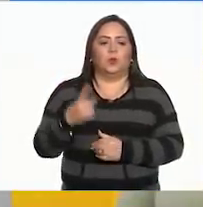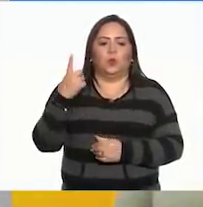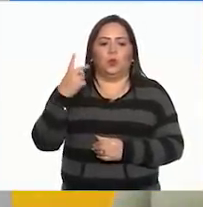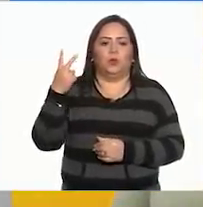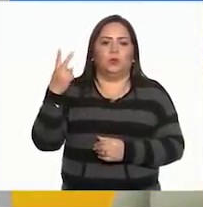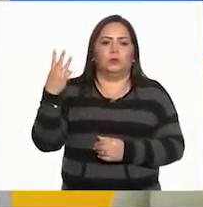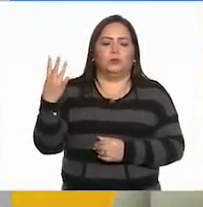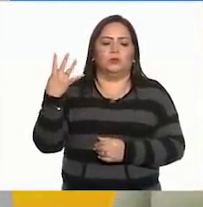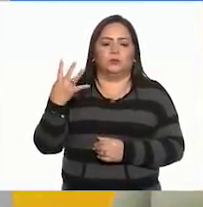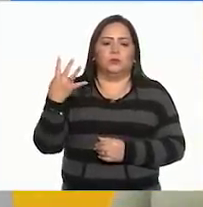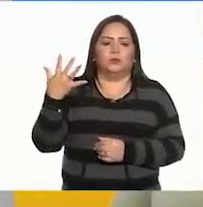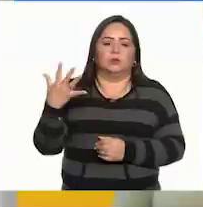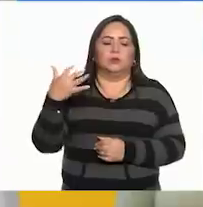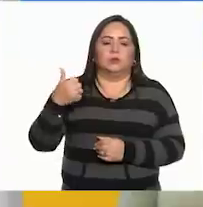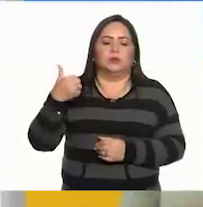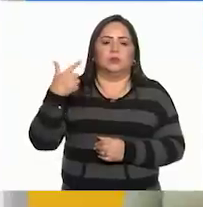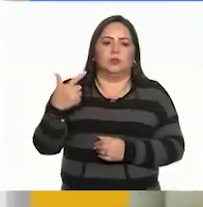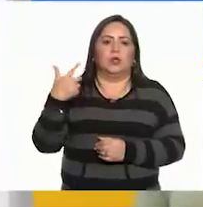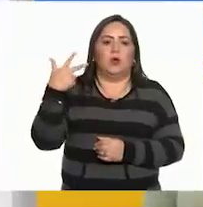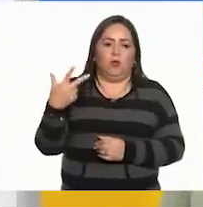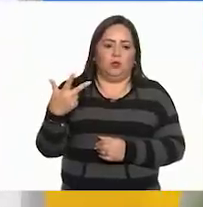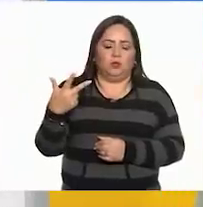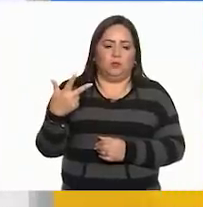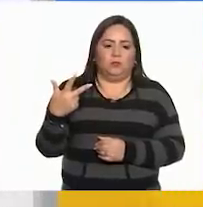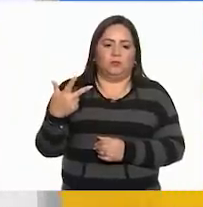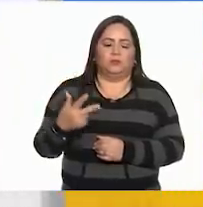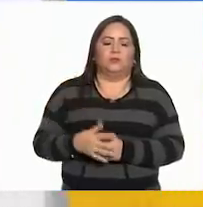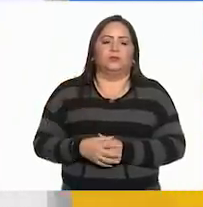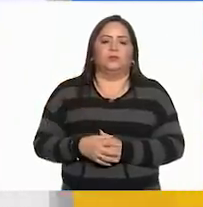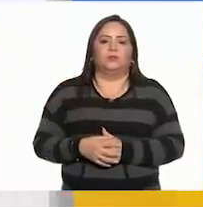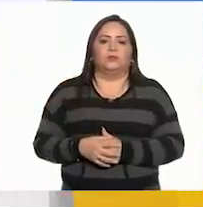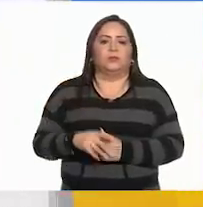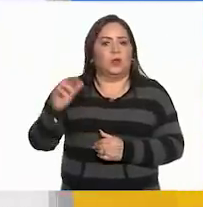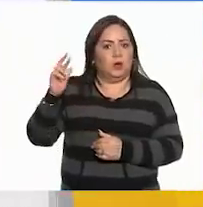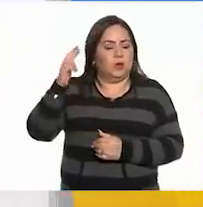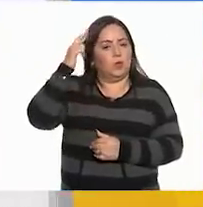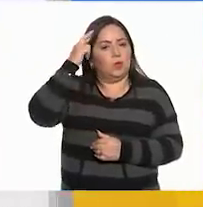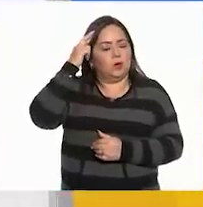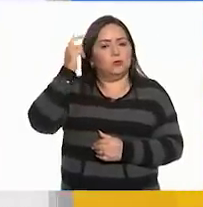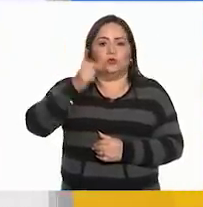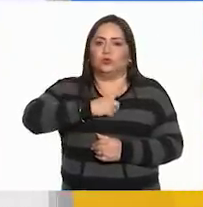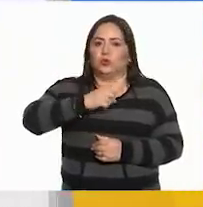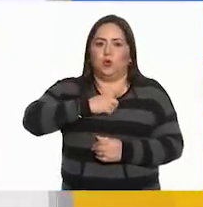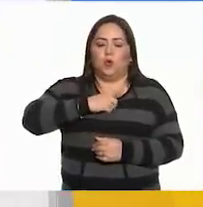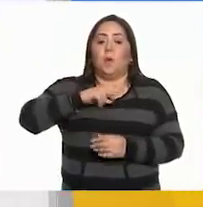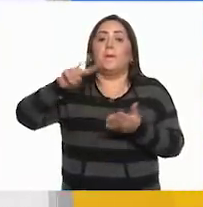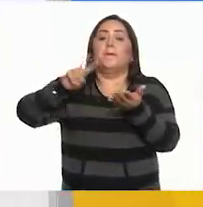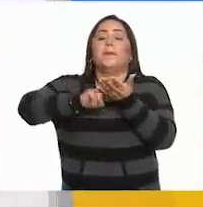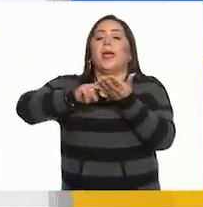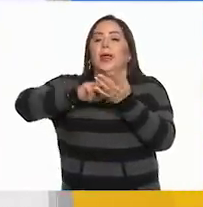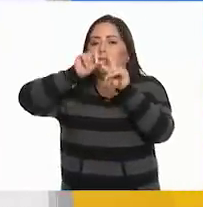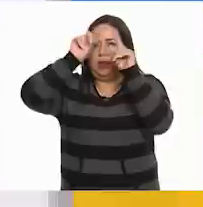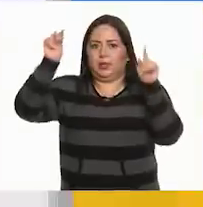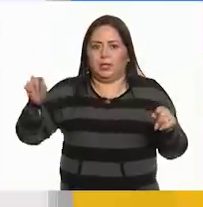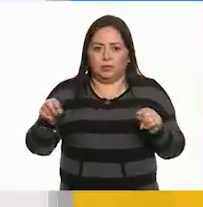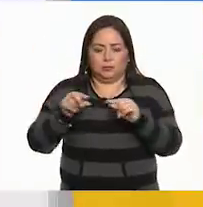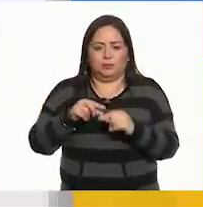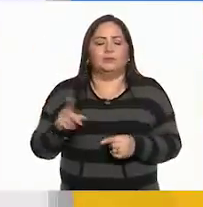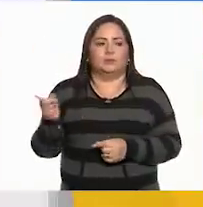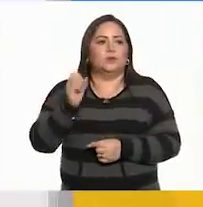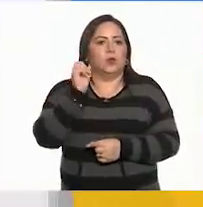1, 2, 3, 4, 5, 6, 7, 8. Recuerda que solo estamos trabajando con los cuadros color verde.